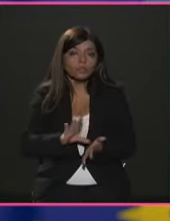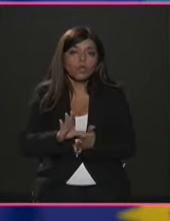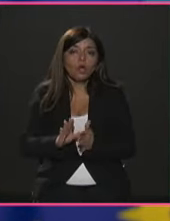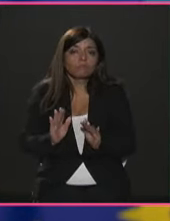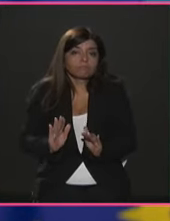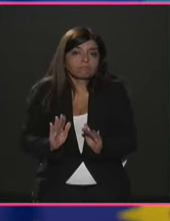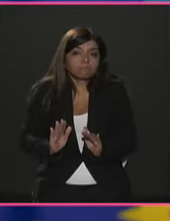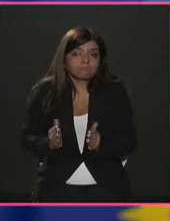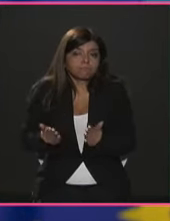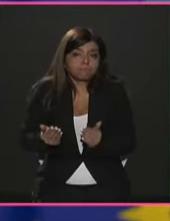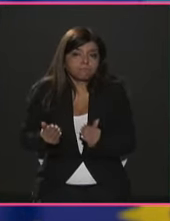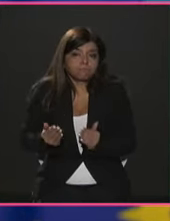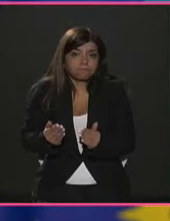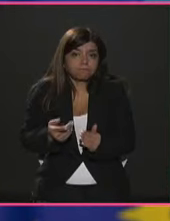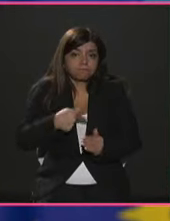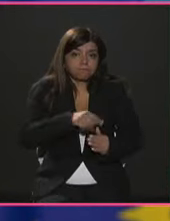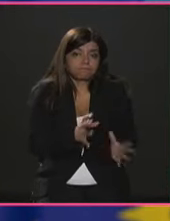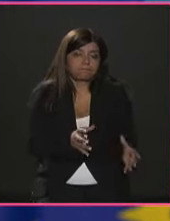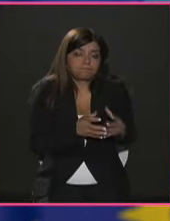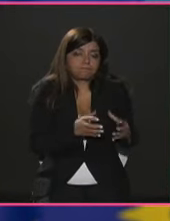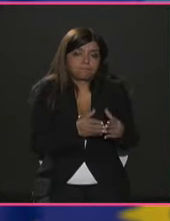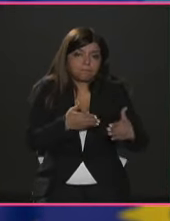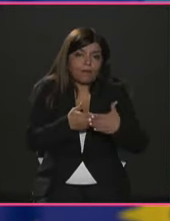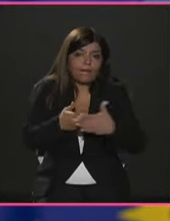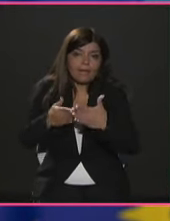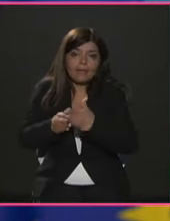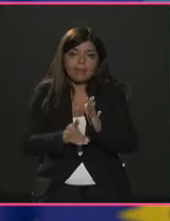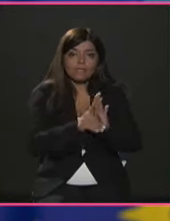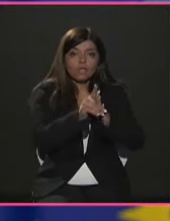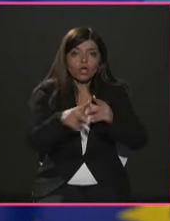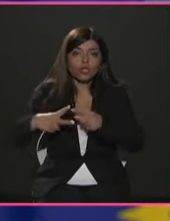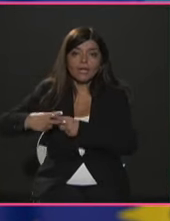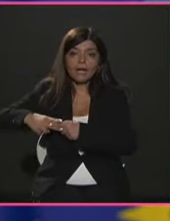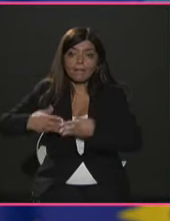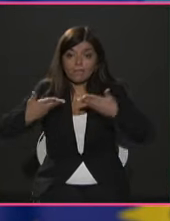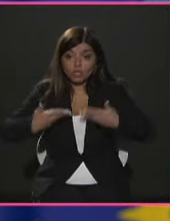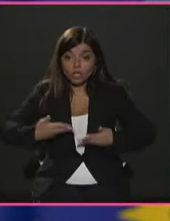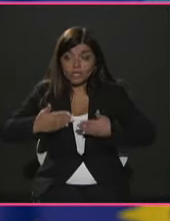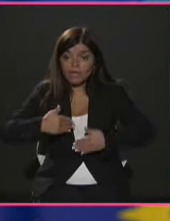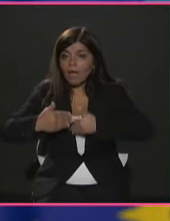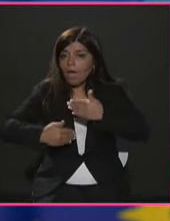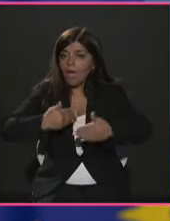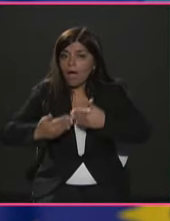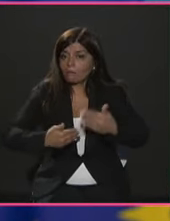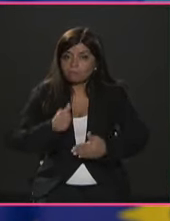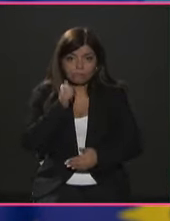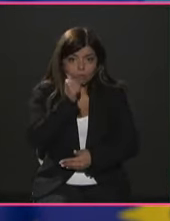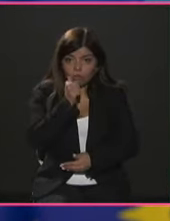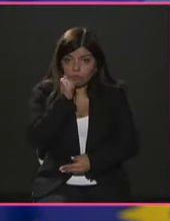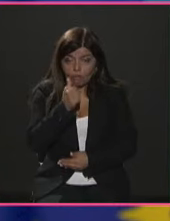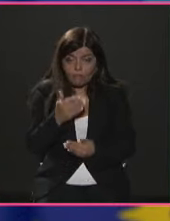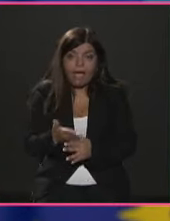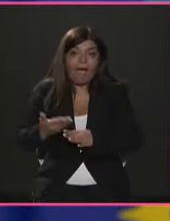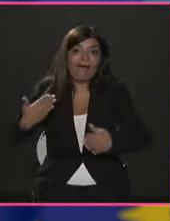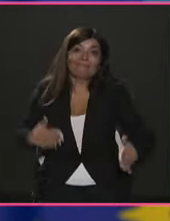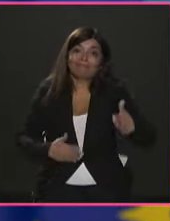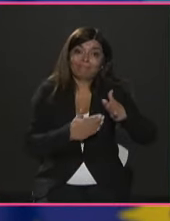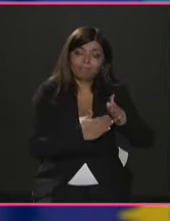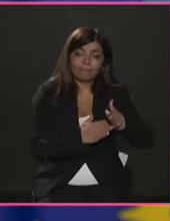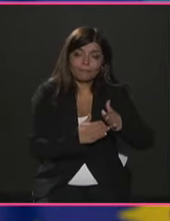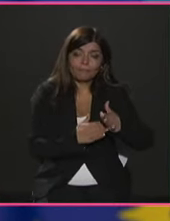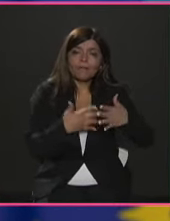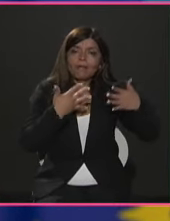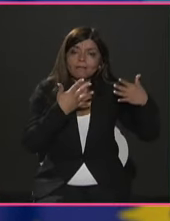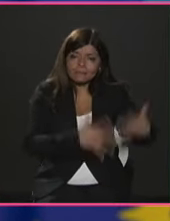mantuvimos monopolios que obstaculizaron el desarrollo de las herramientas que hoy utilizamos de forma tan habitual pero ya llevamos